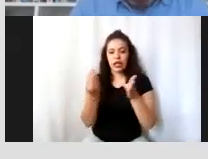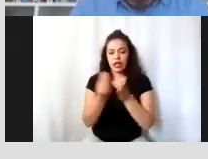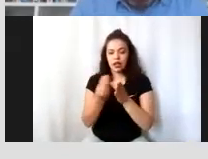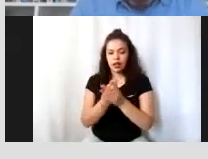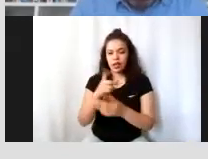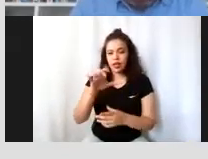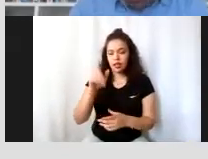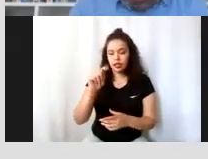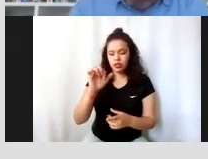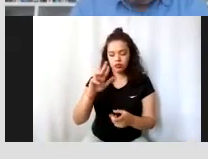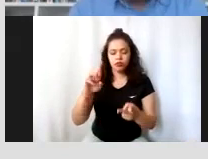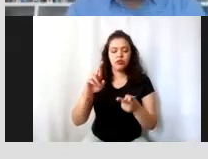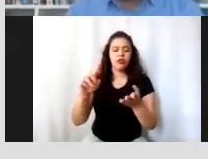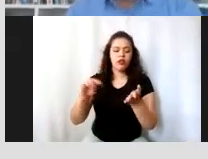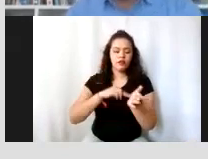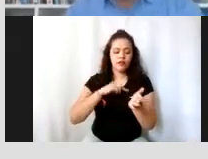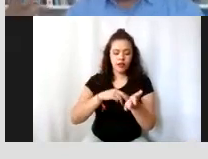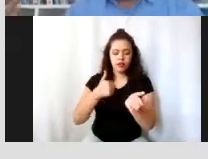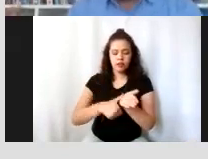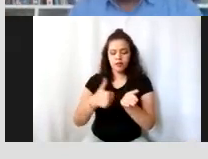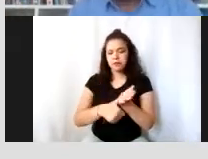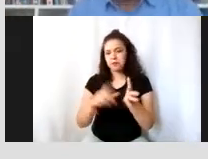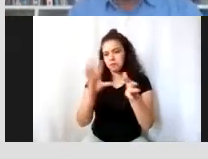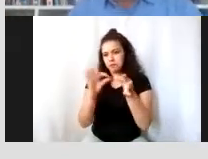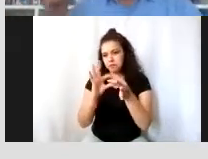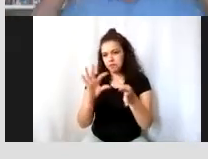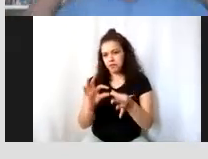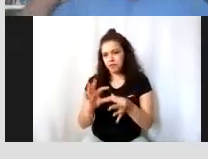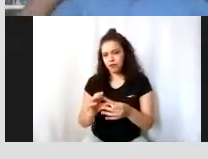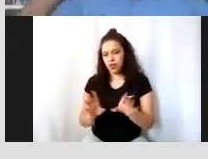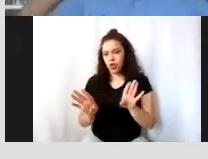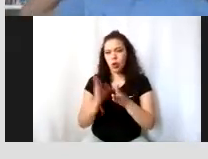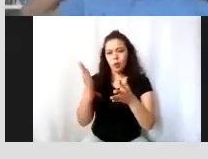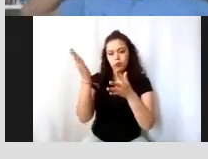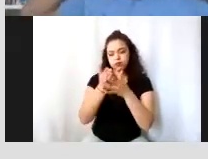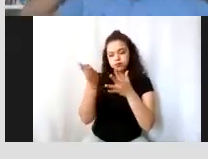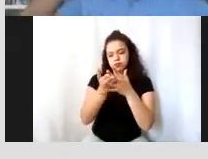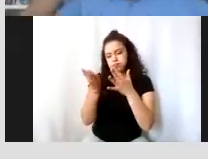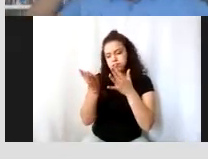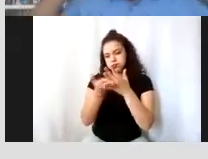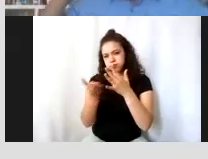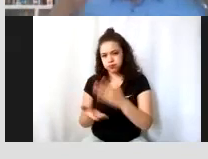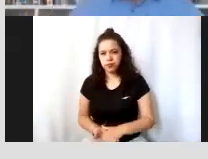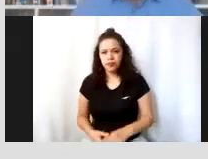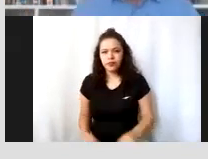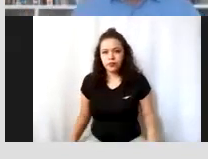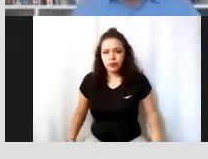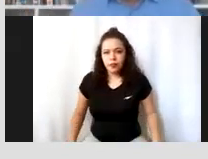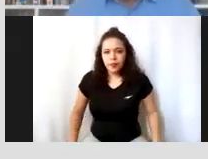firma, huella digital, etc. Desagreguen todo lo que viene ahí, Guadalupe